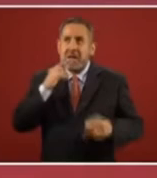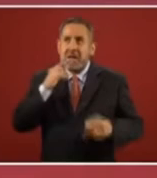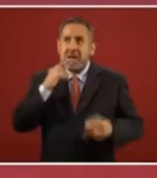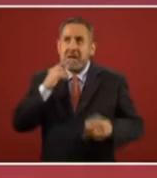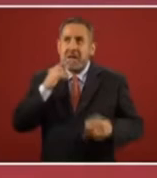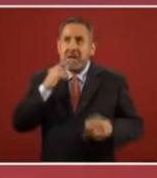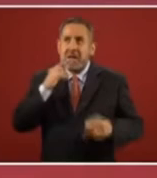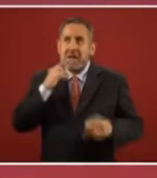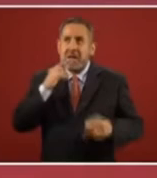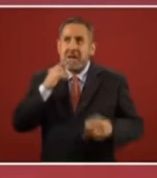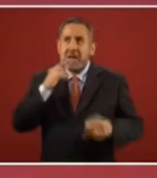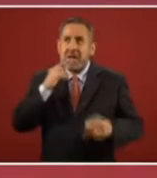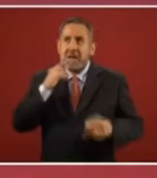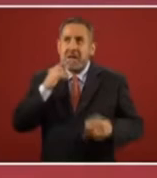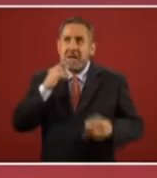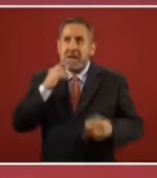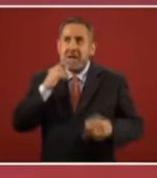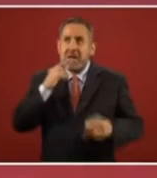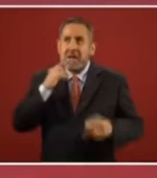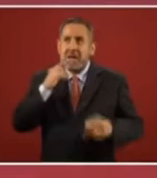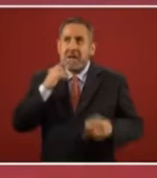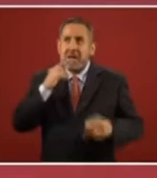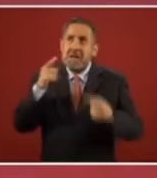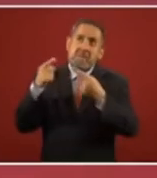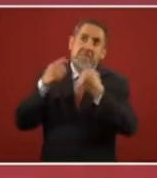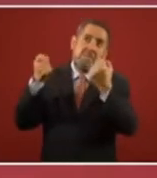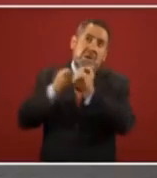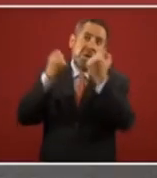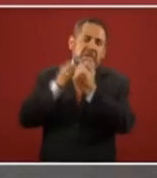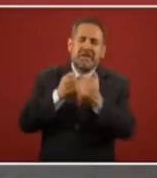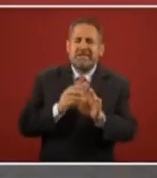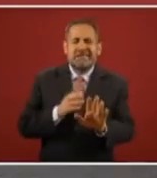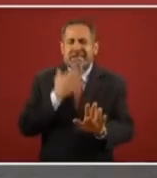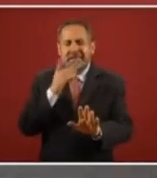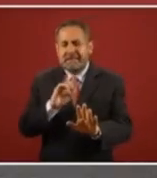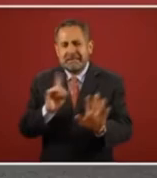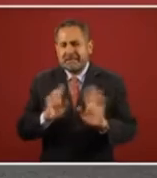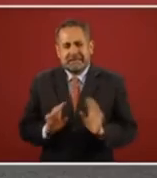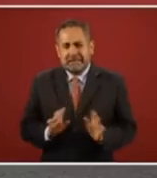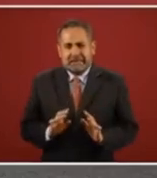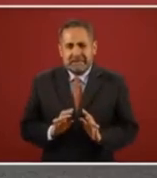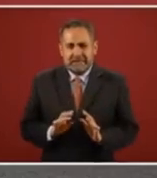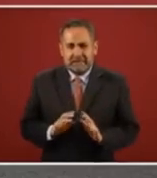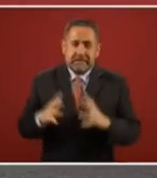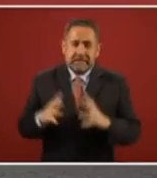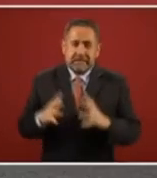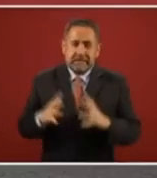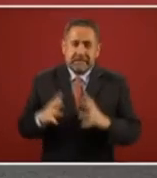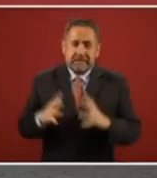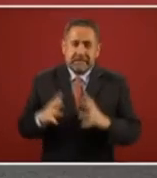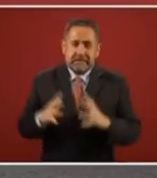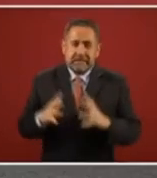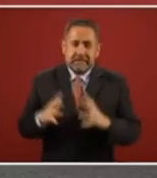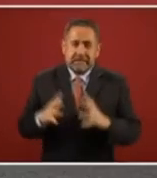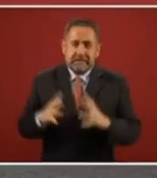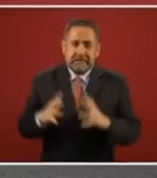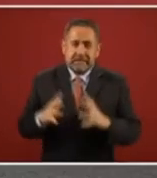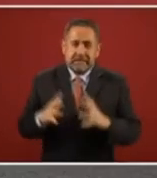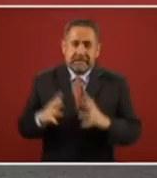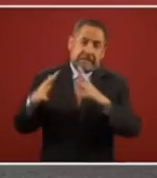están viniendo en igualdad y comprensión mucho menos todavía les